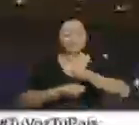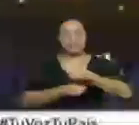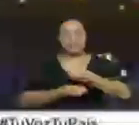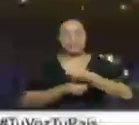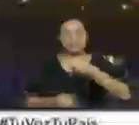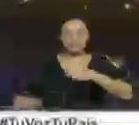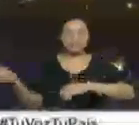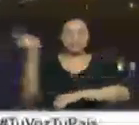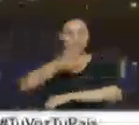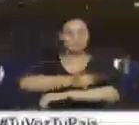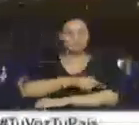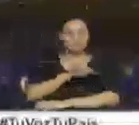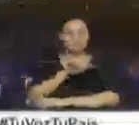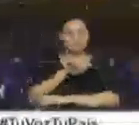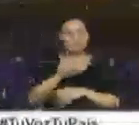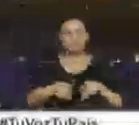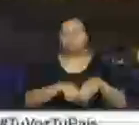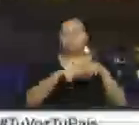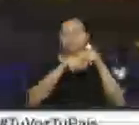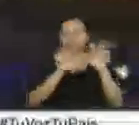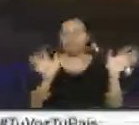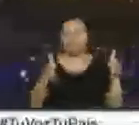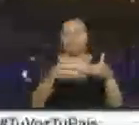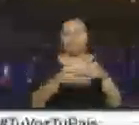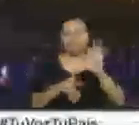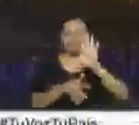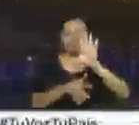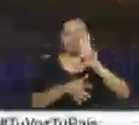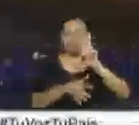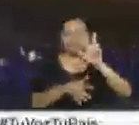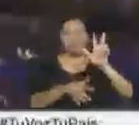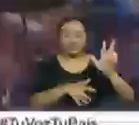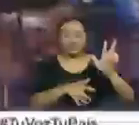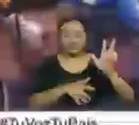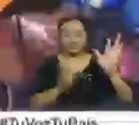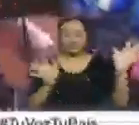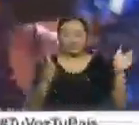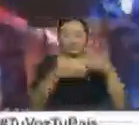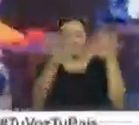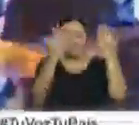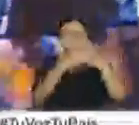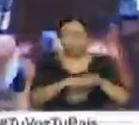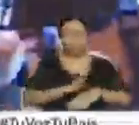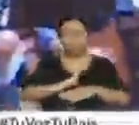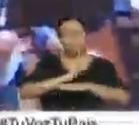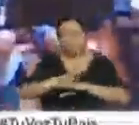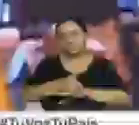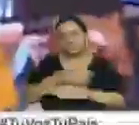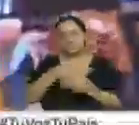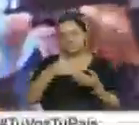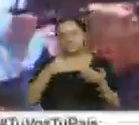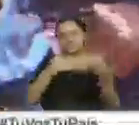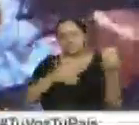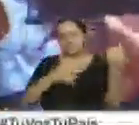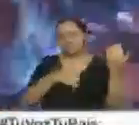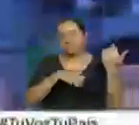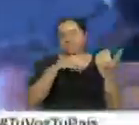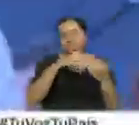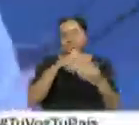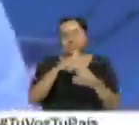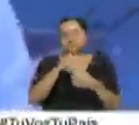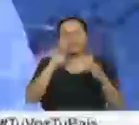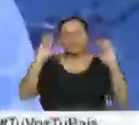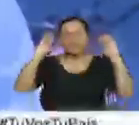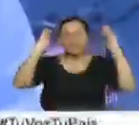la jornada del sábado que inició con el último enlace ciudadano número 523 desde la concha acústica del Parque Samanes.